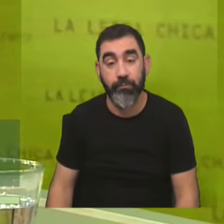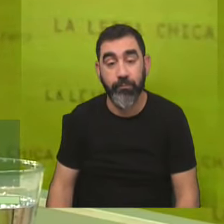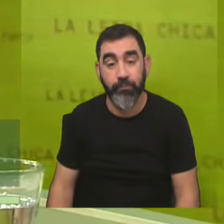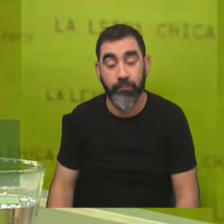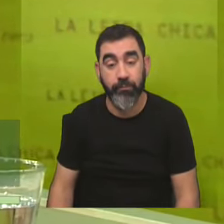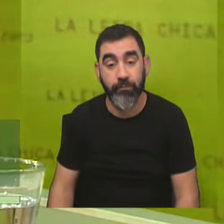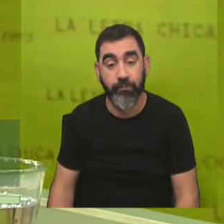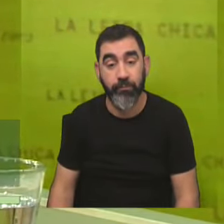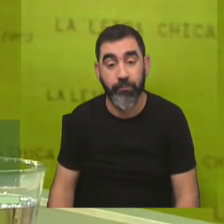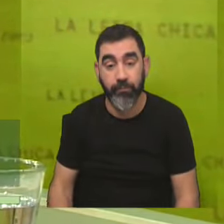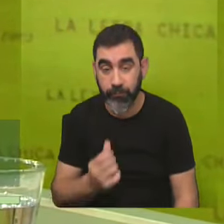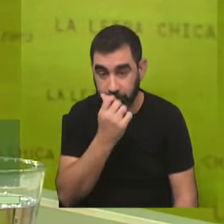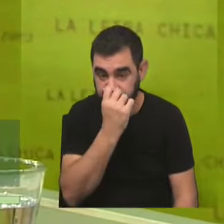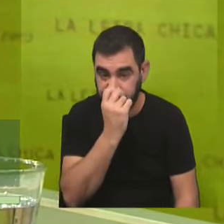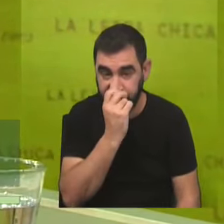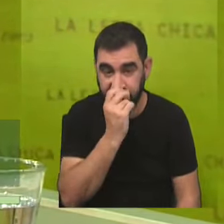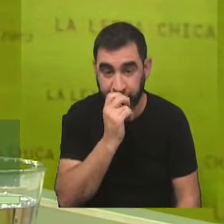a a la